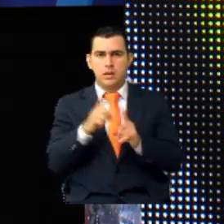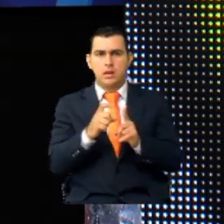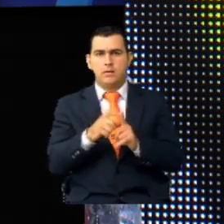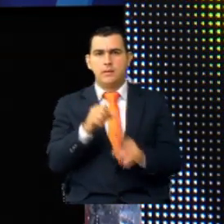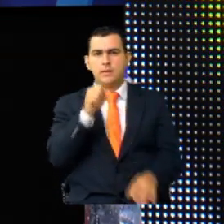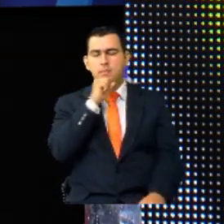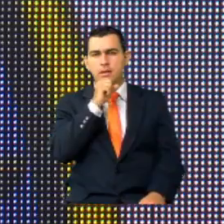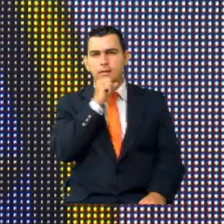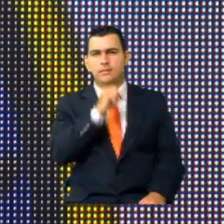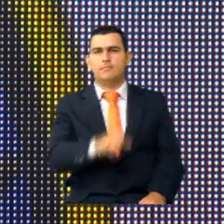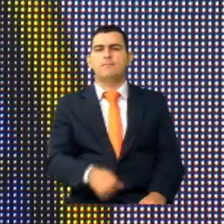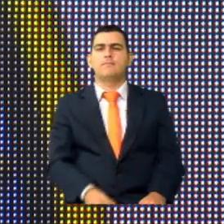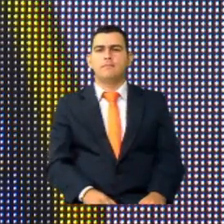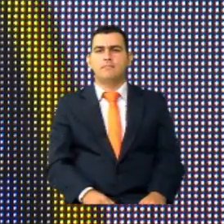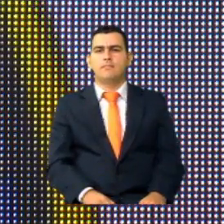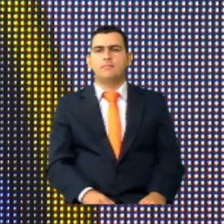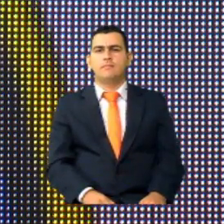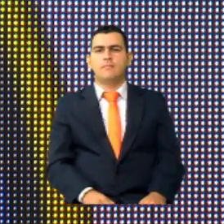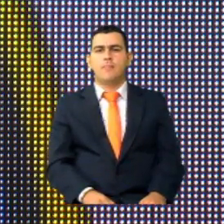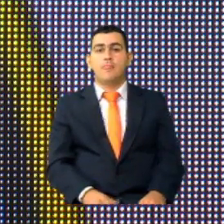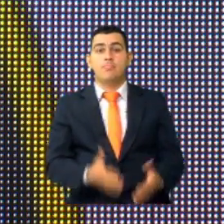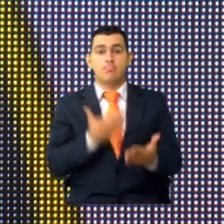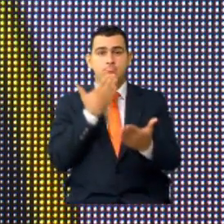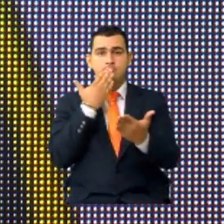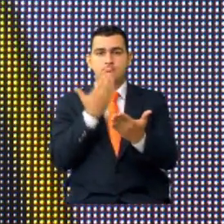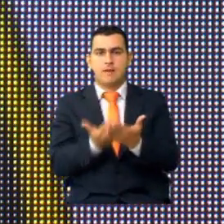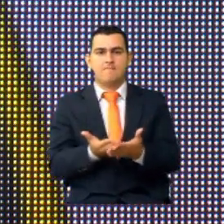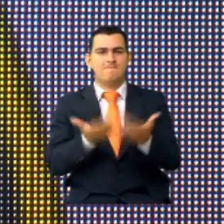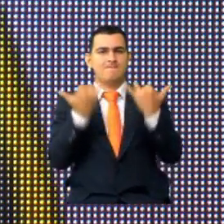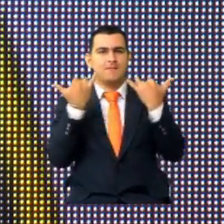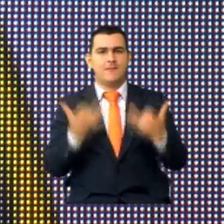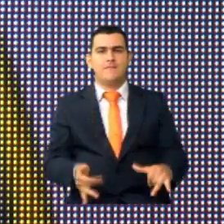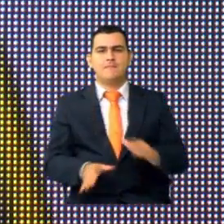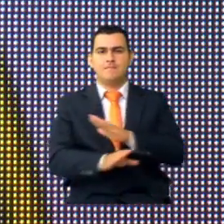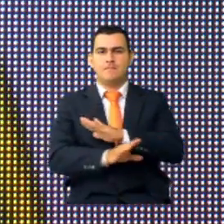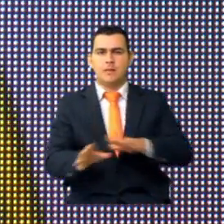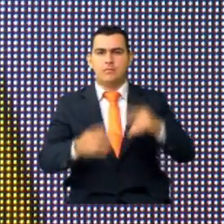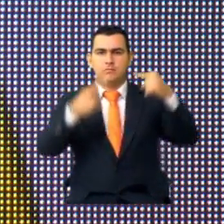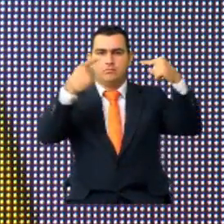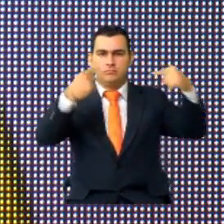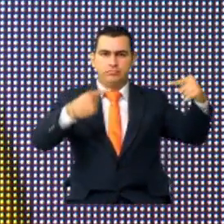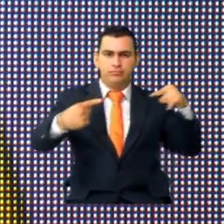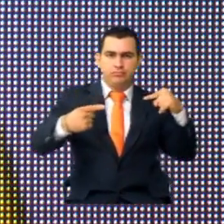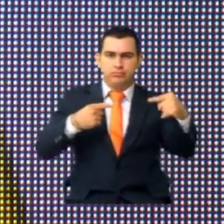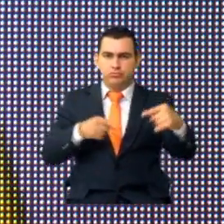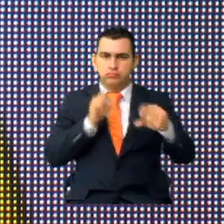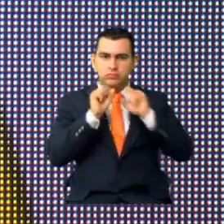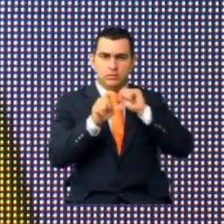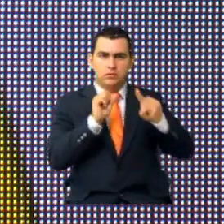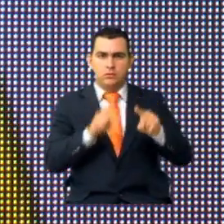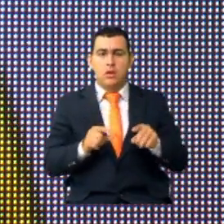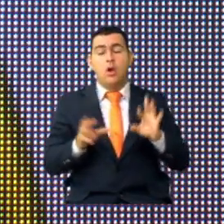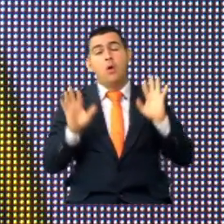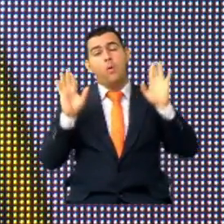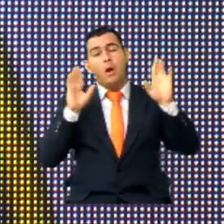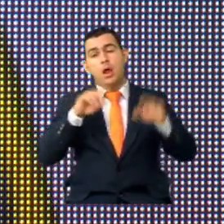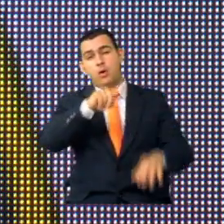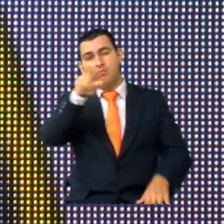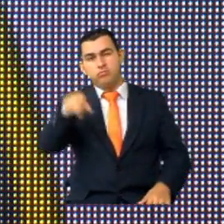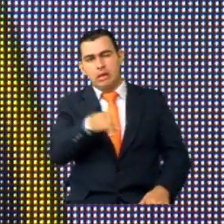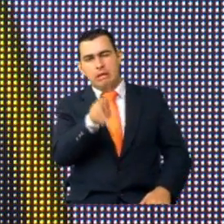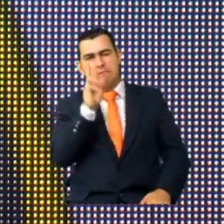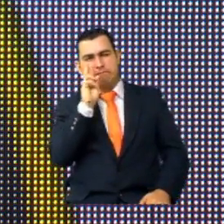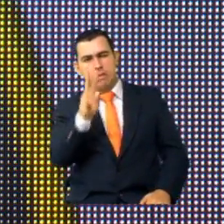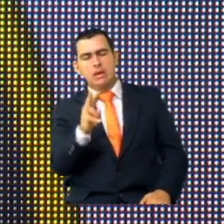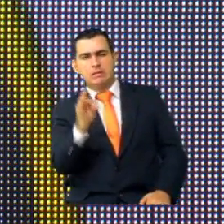honor. Gracias, llegamos así al final de este debate, La Decisión. Esperamos que este ejercicio haya